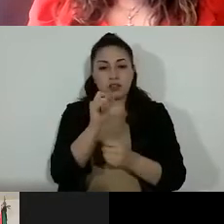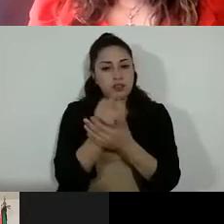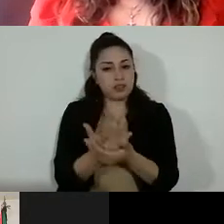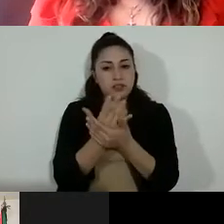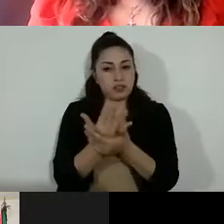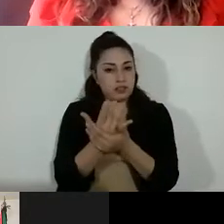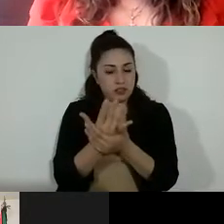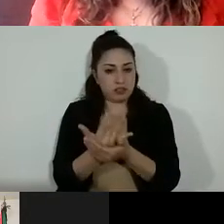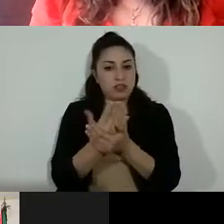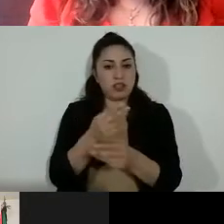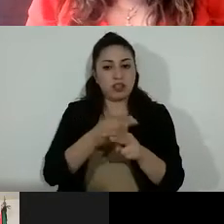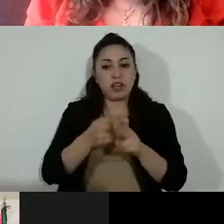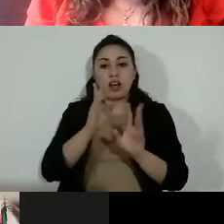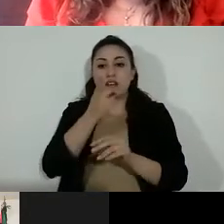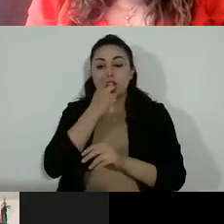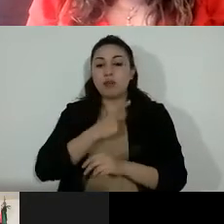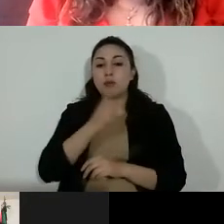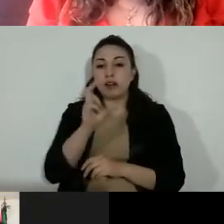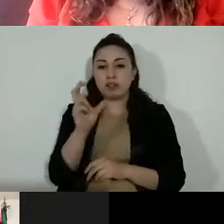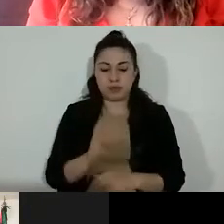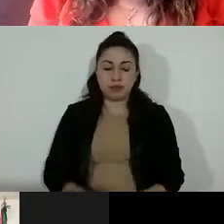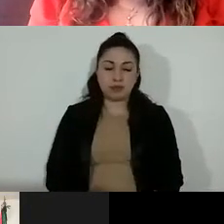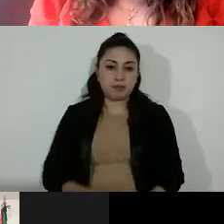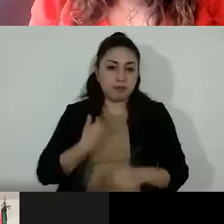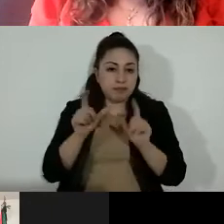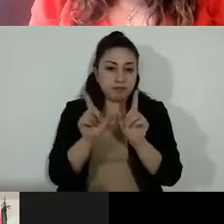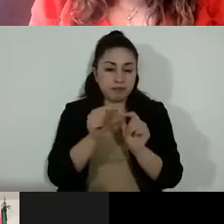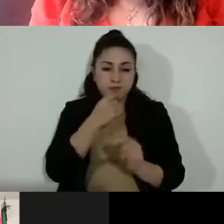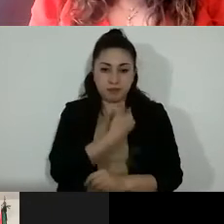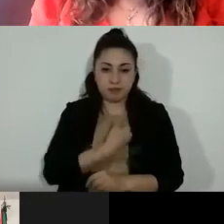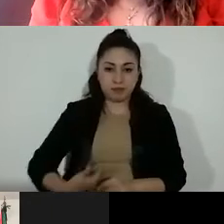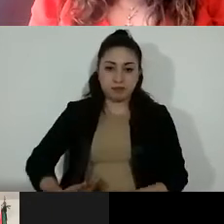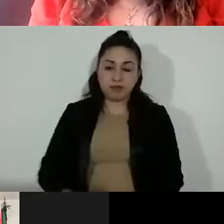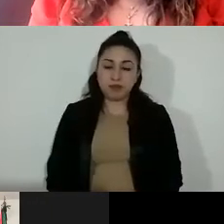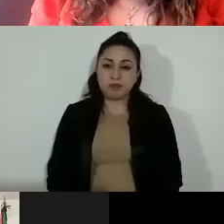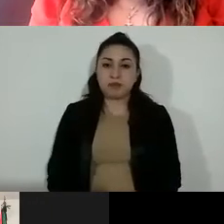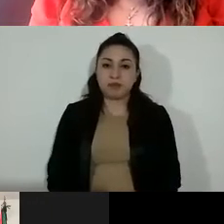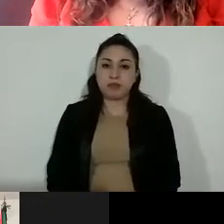la ratifiquen. Es cuanto, presidente.